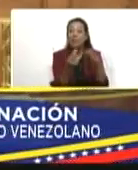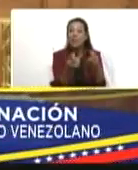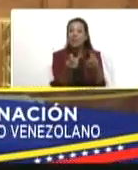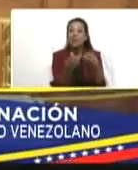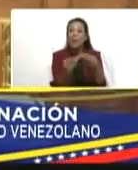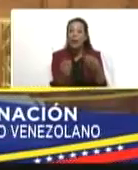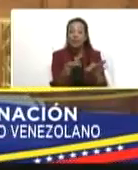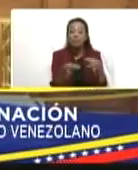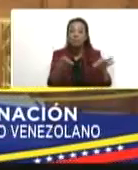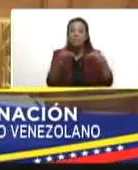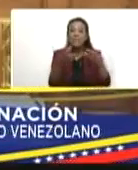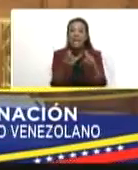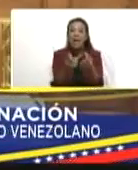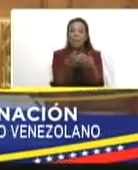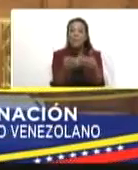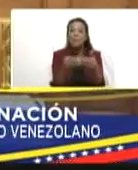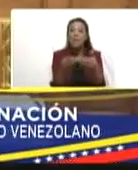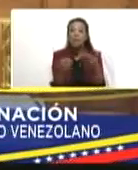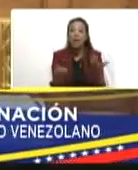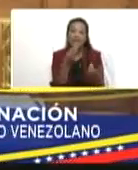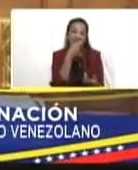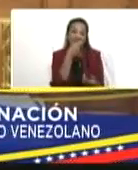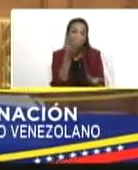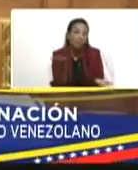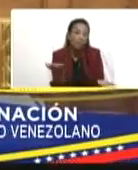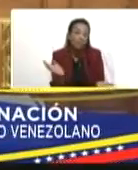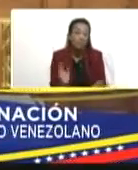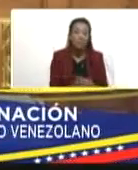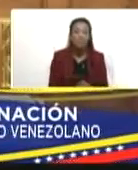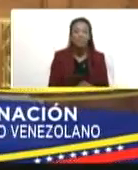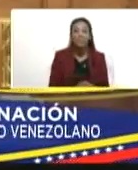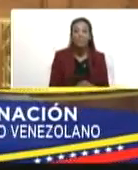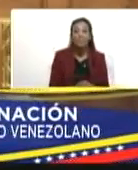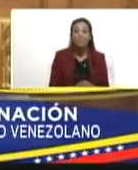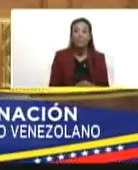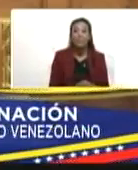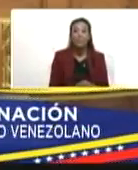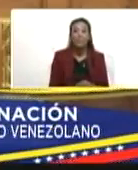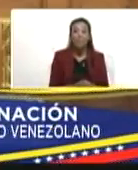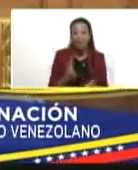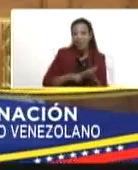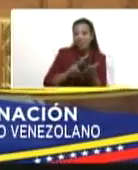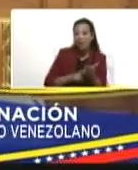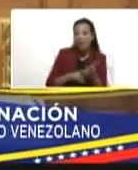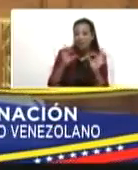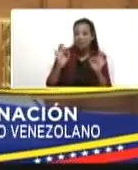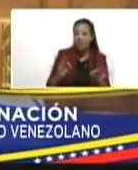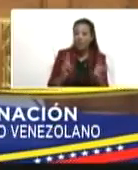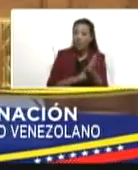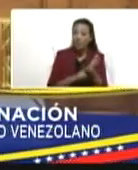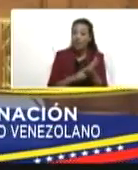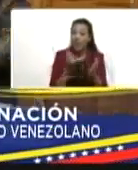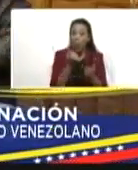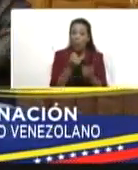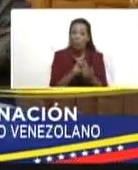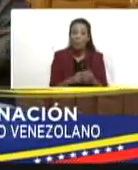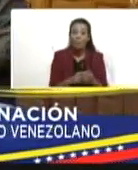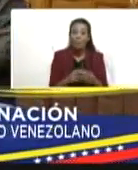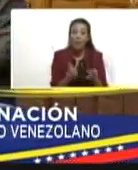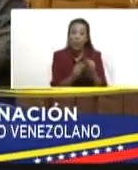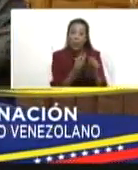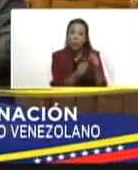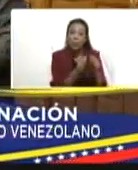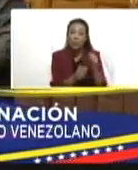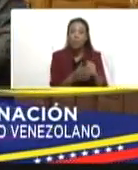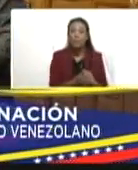plata ecológica porque es verde verdad es la verdadera economía verde